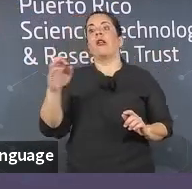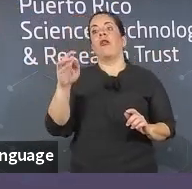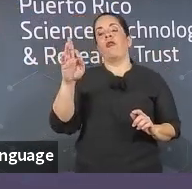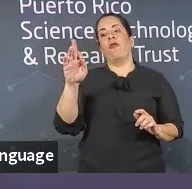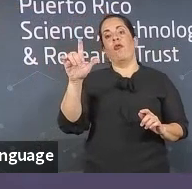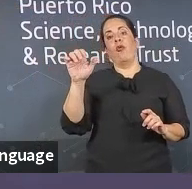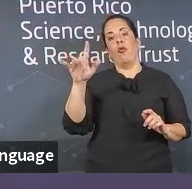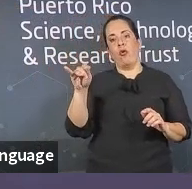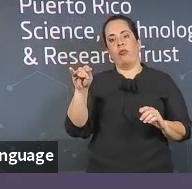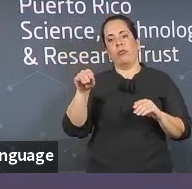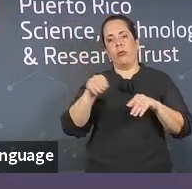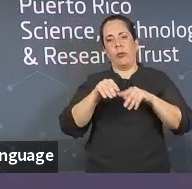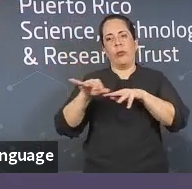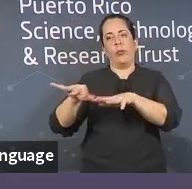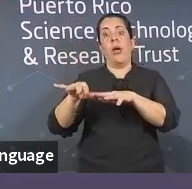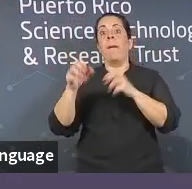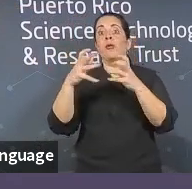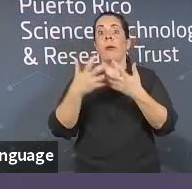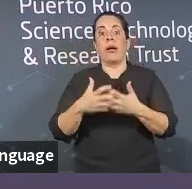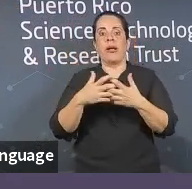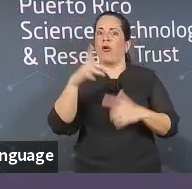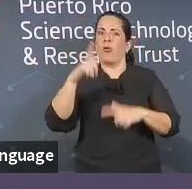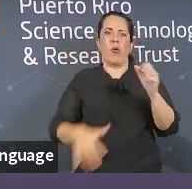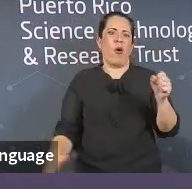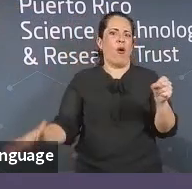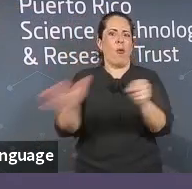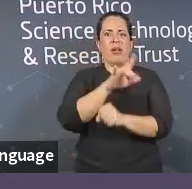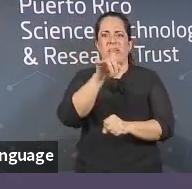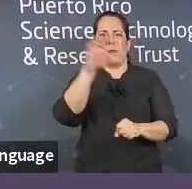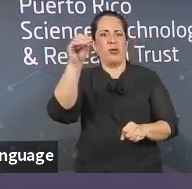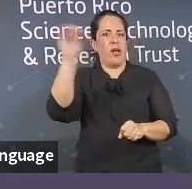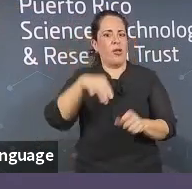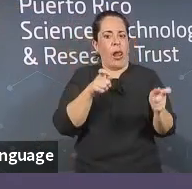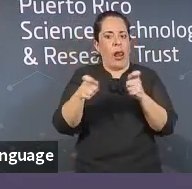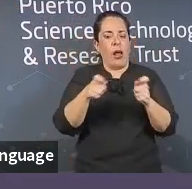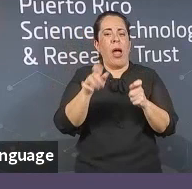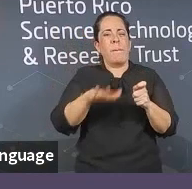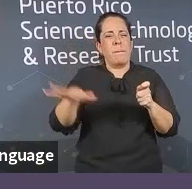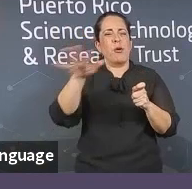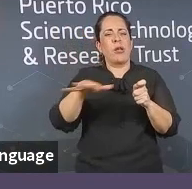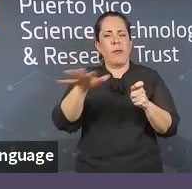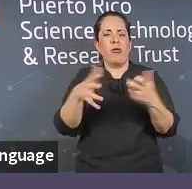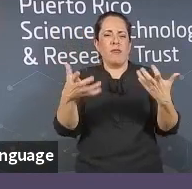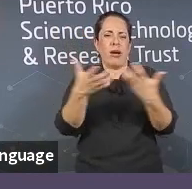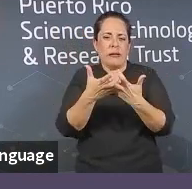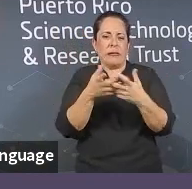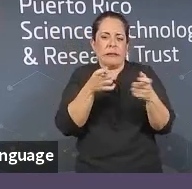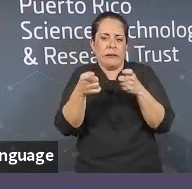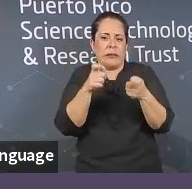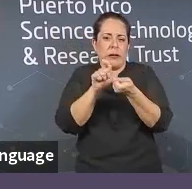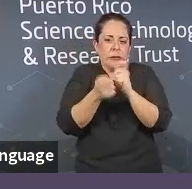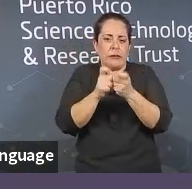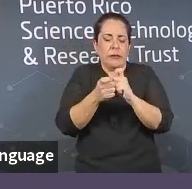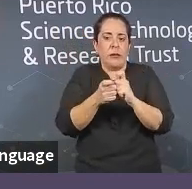Todo eso depende. Hay muchas maquinarias que no se pueden calibrar al 100%, sino que se hace una aproximación. Mientras esa aproximación no sea